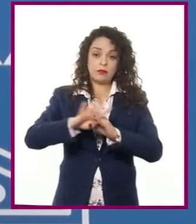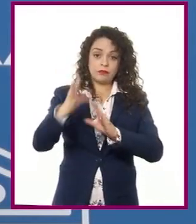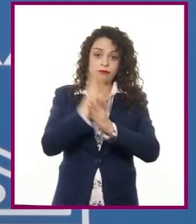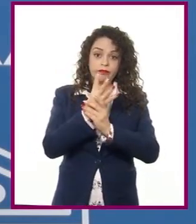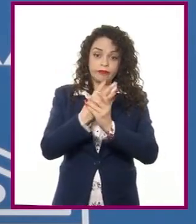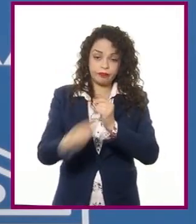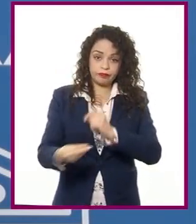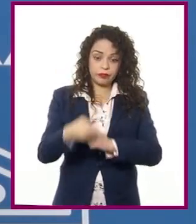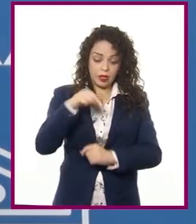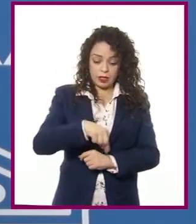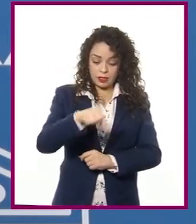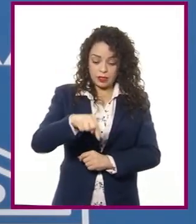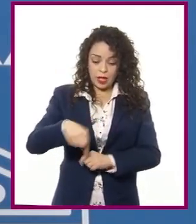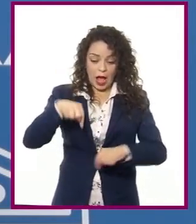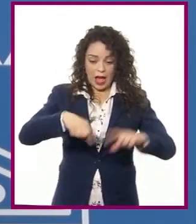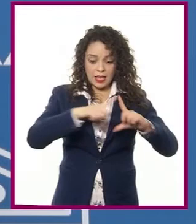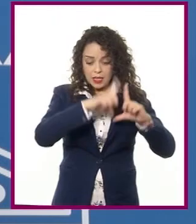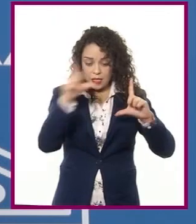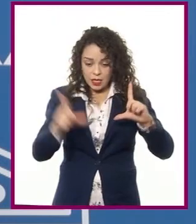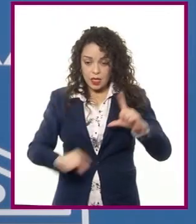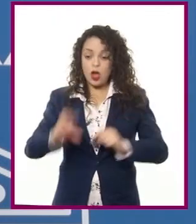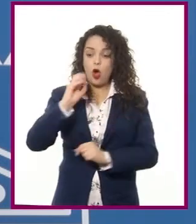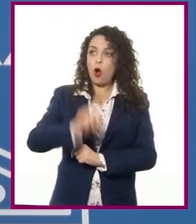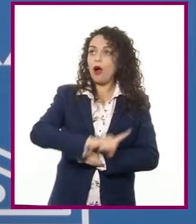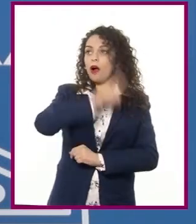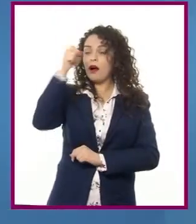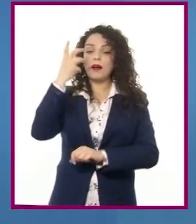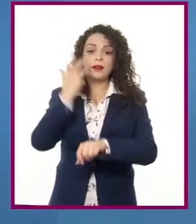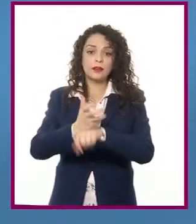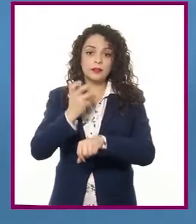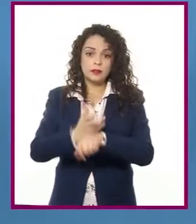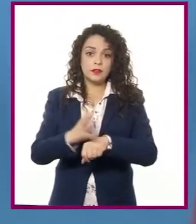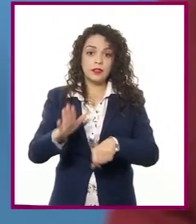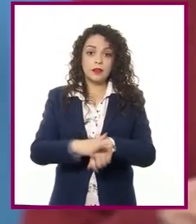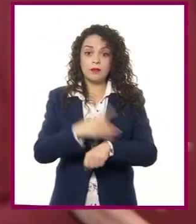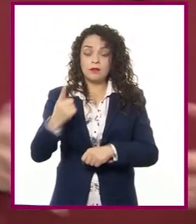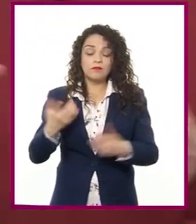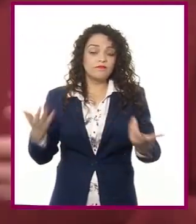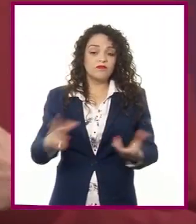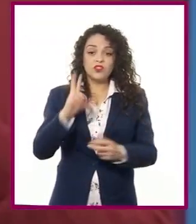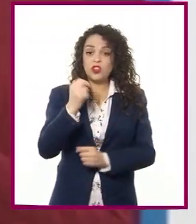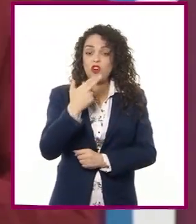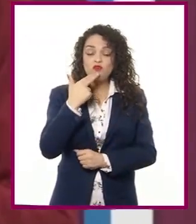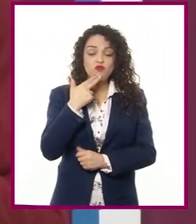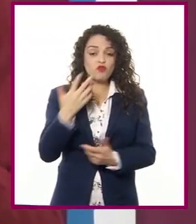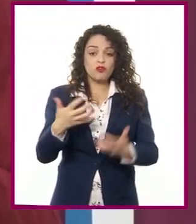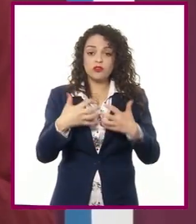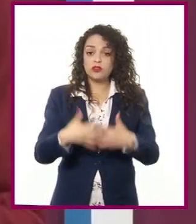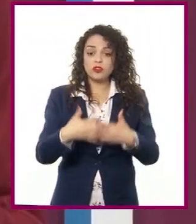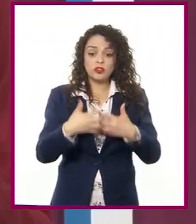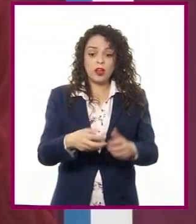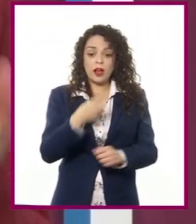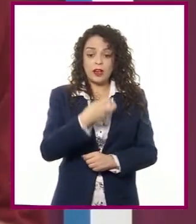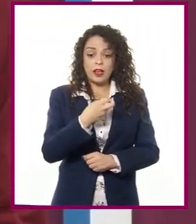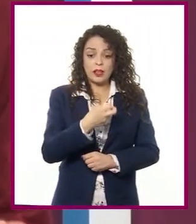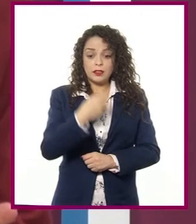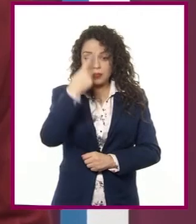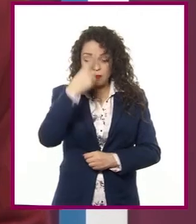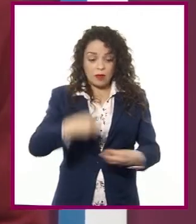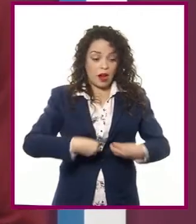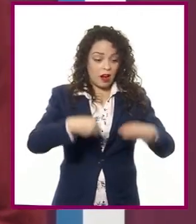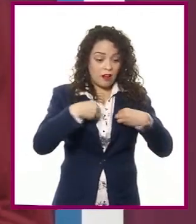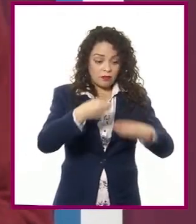América de miles de campesinos que dejaron sus tierras por lo poco rentable que les resultaba para siquiera